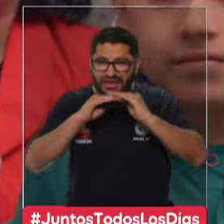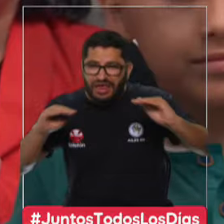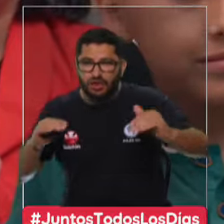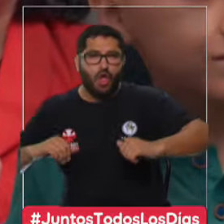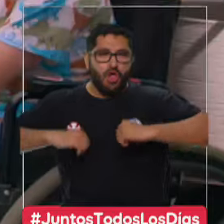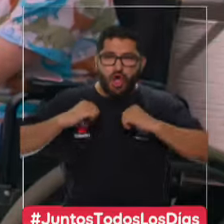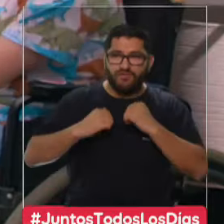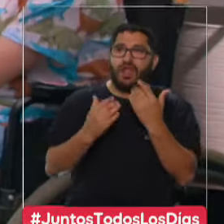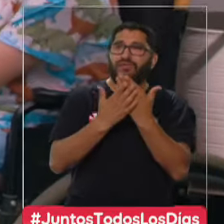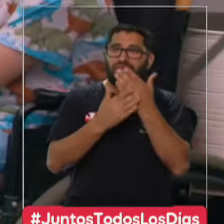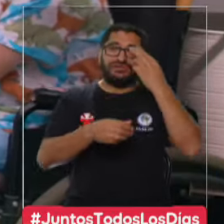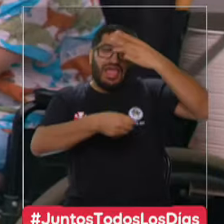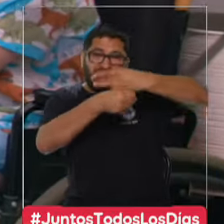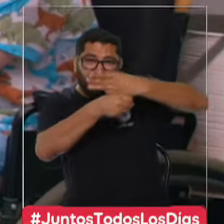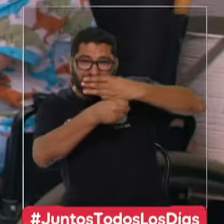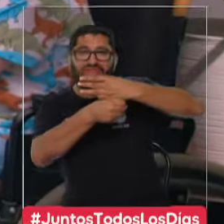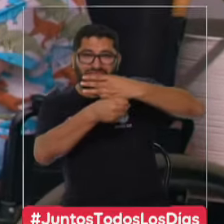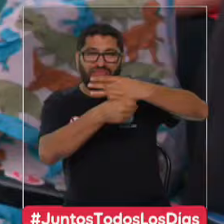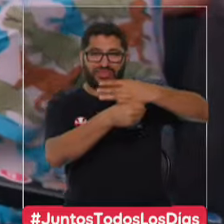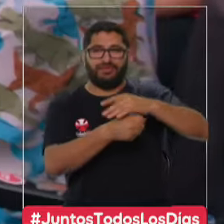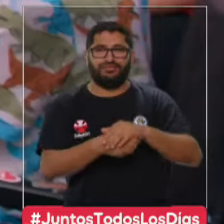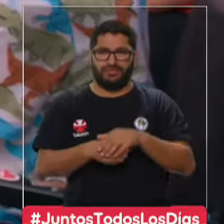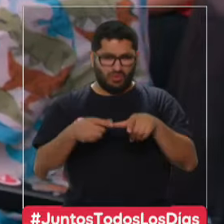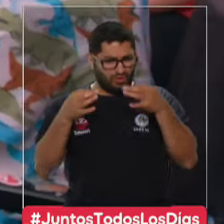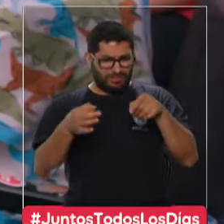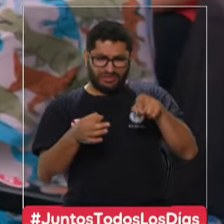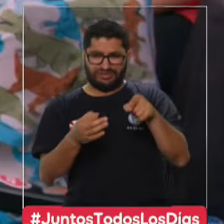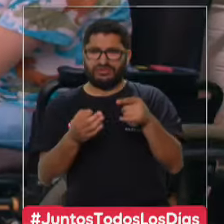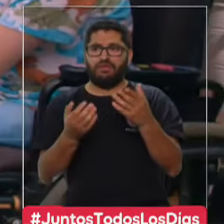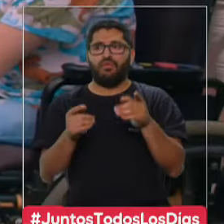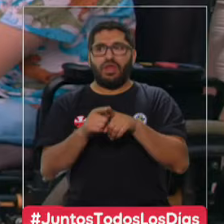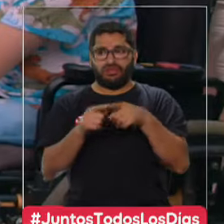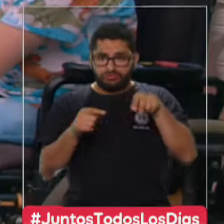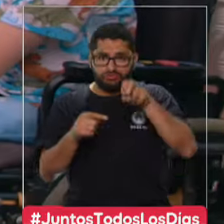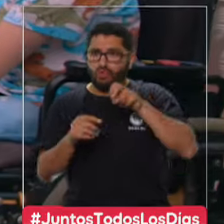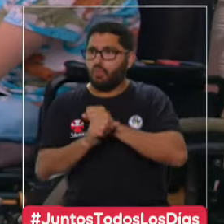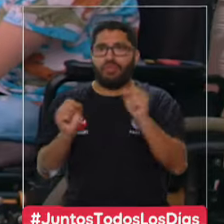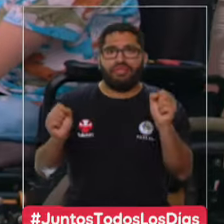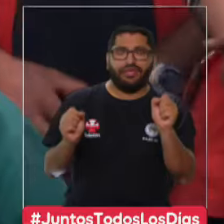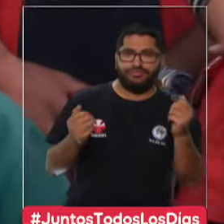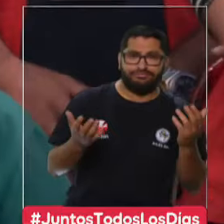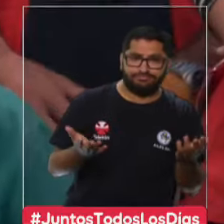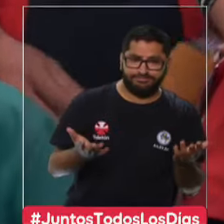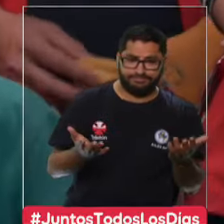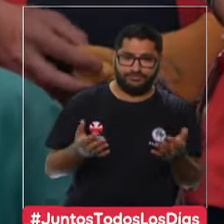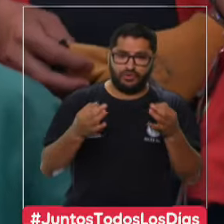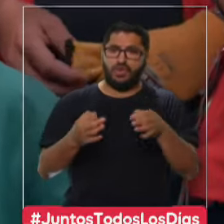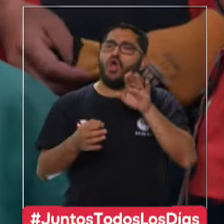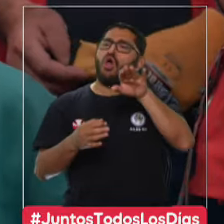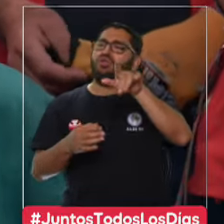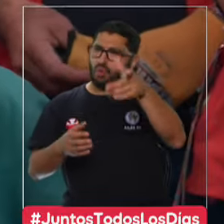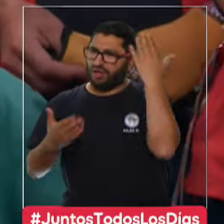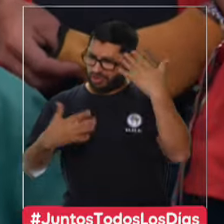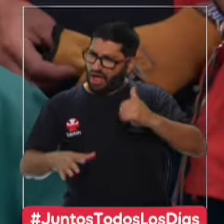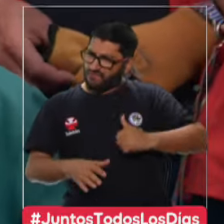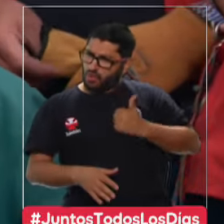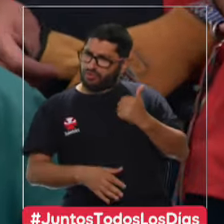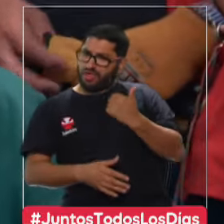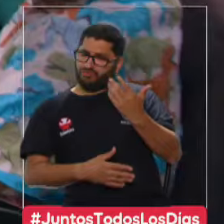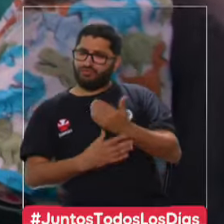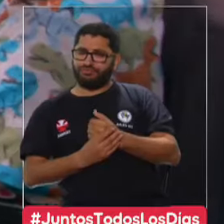personas mayores que tienen reducida movilidad, que eso les limita el ejercicio de todos sus derechos. ¿Usted ha sido voluntario? Yo he